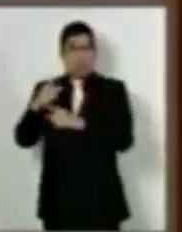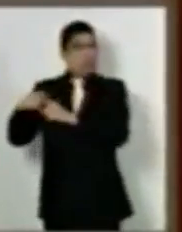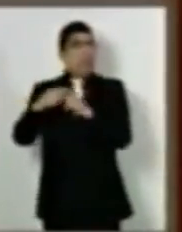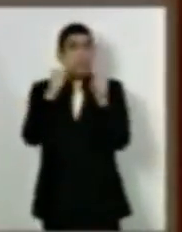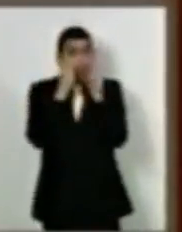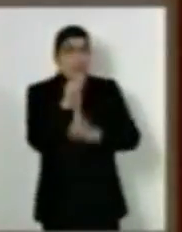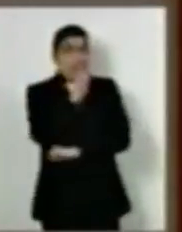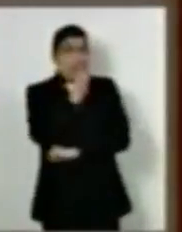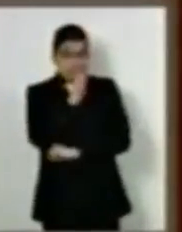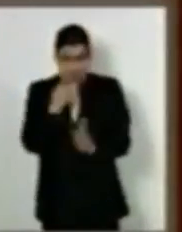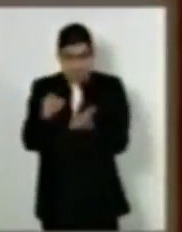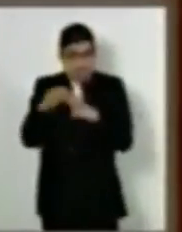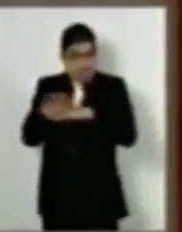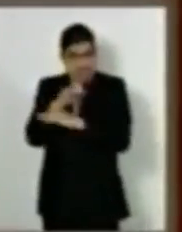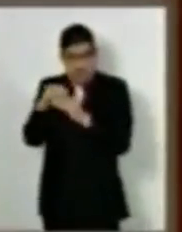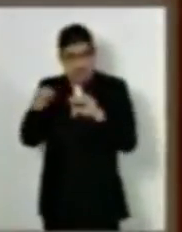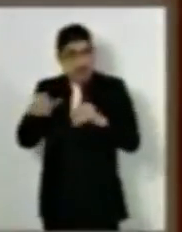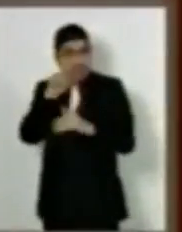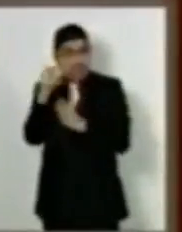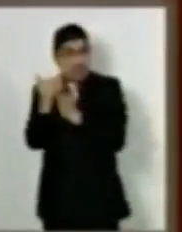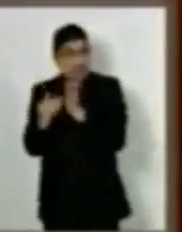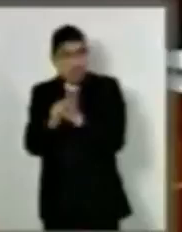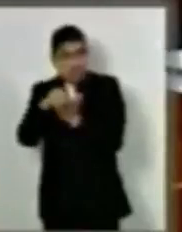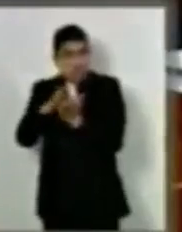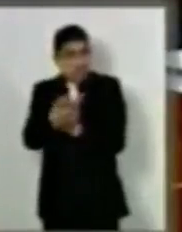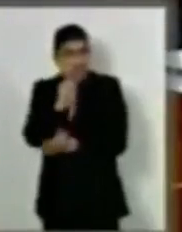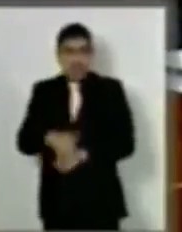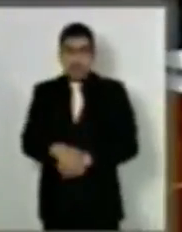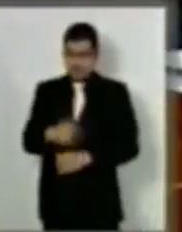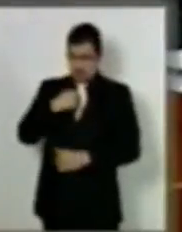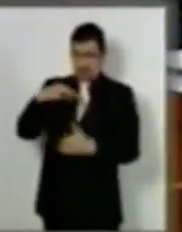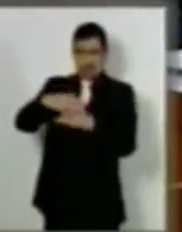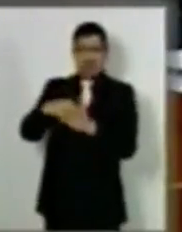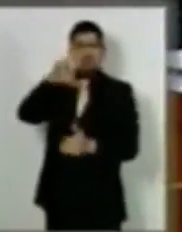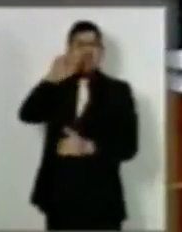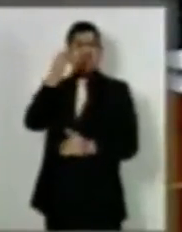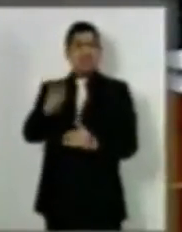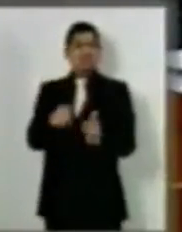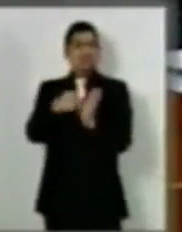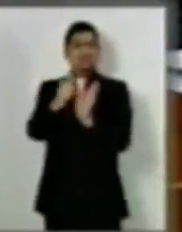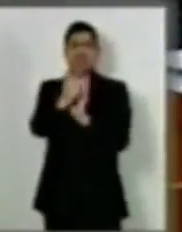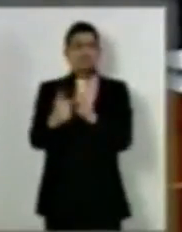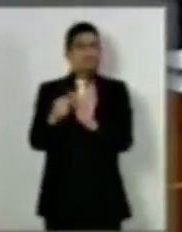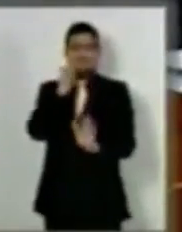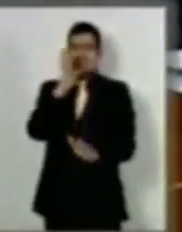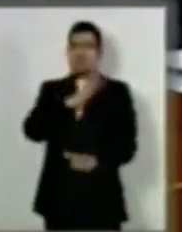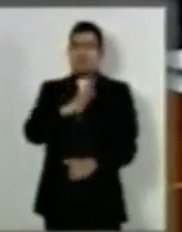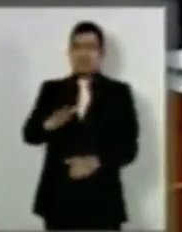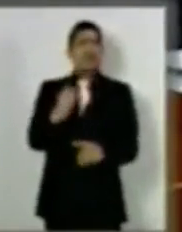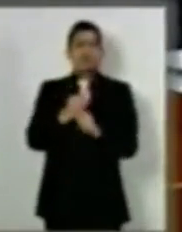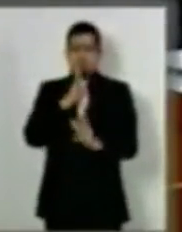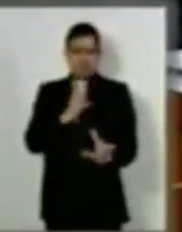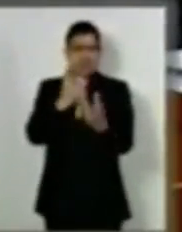realizar algún cambio a la minuta. Por tal razón, mi voto será en contra del presente dictamen, pues no